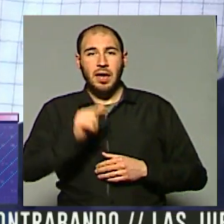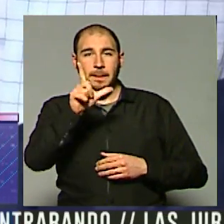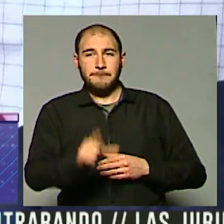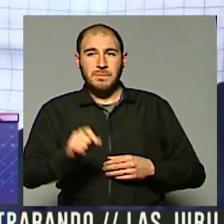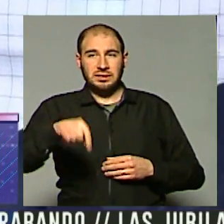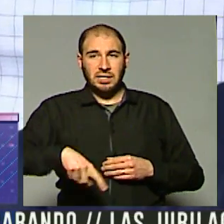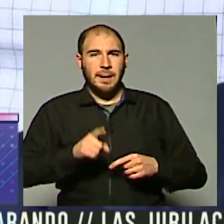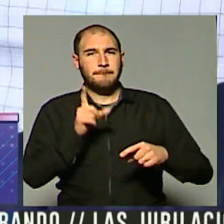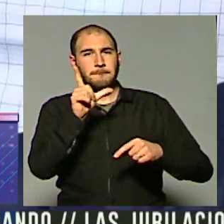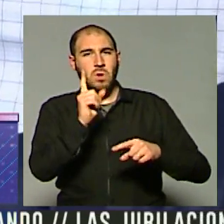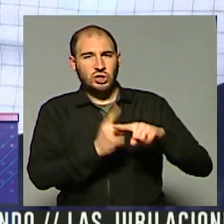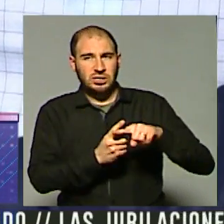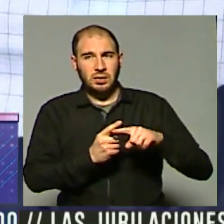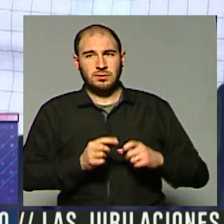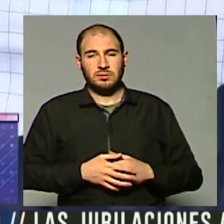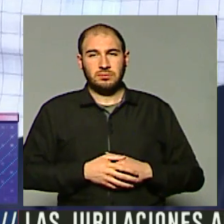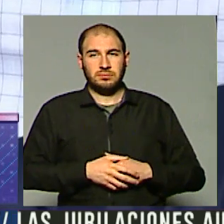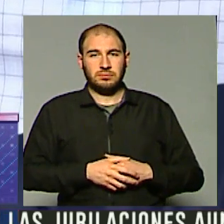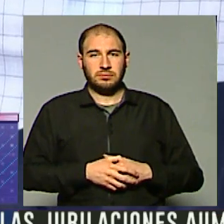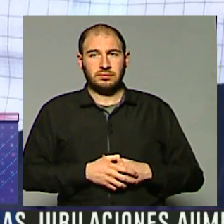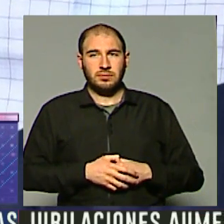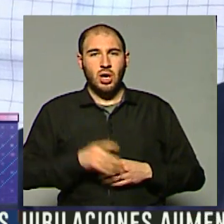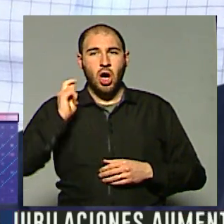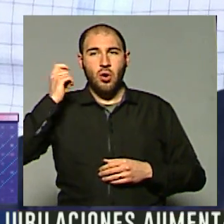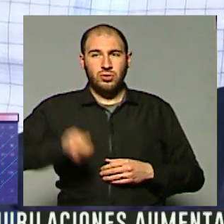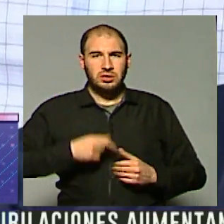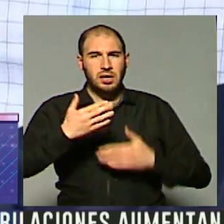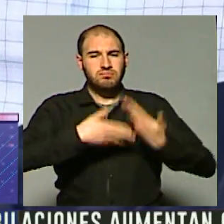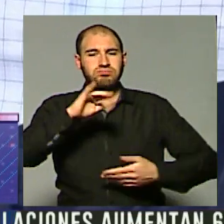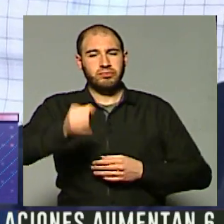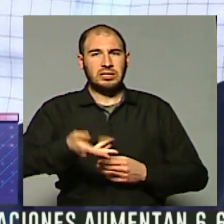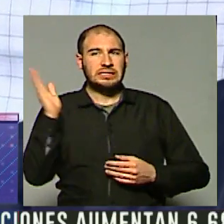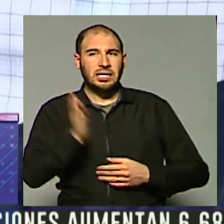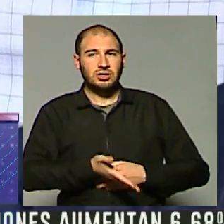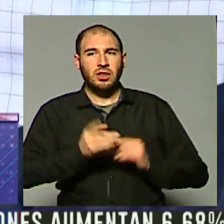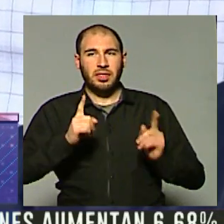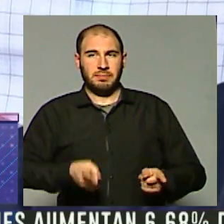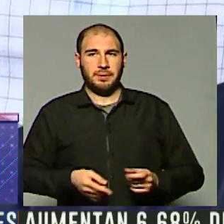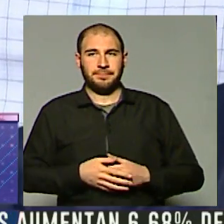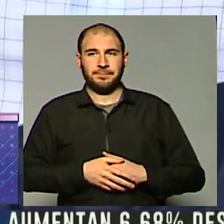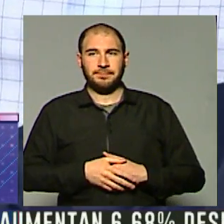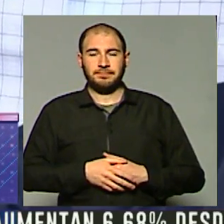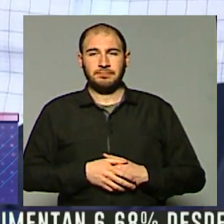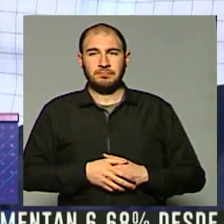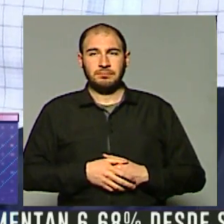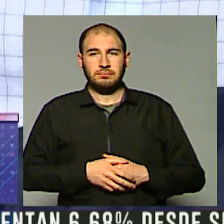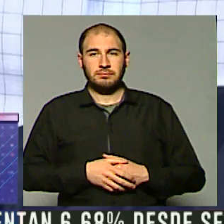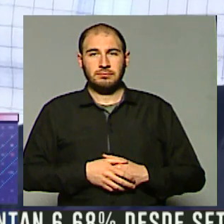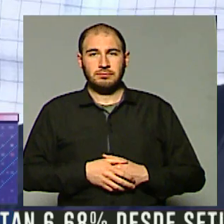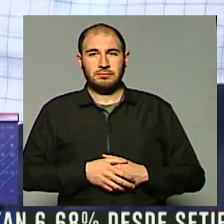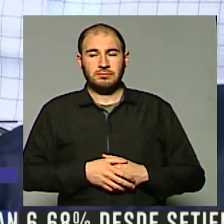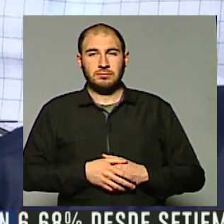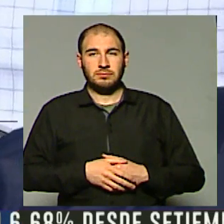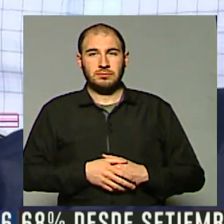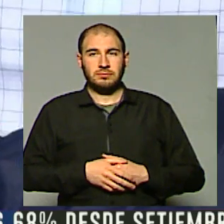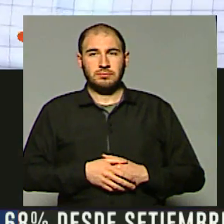país, es positivo que haya una justicia que funcione, que sancione, que hubiese